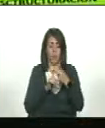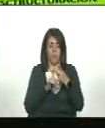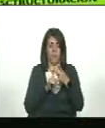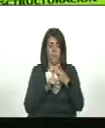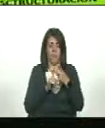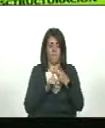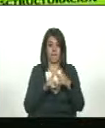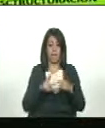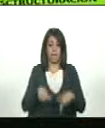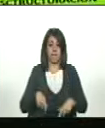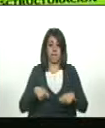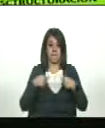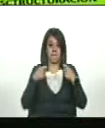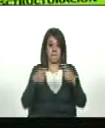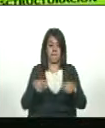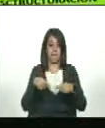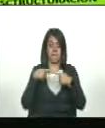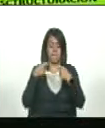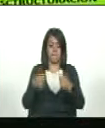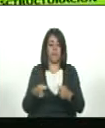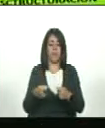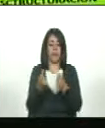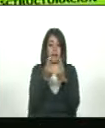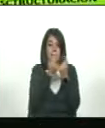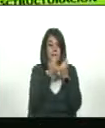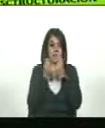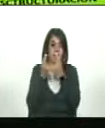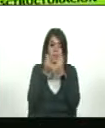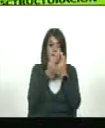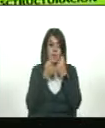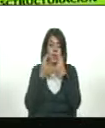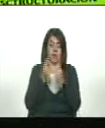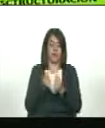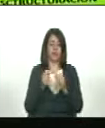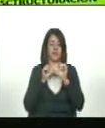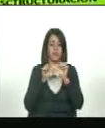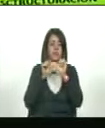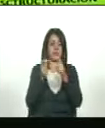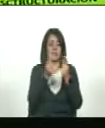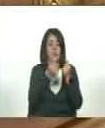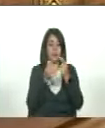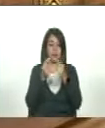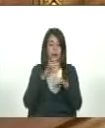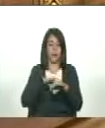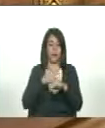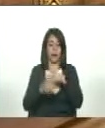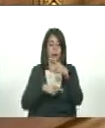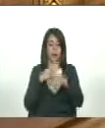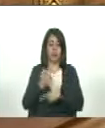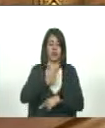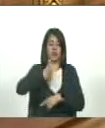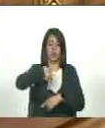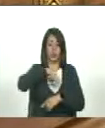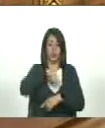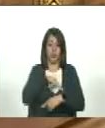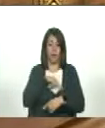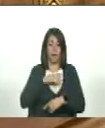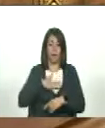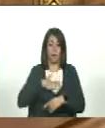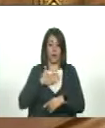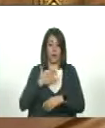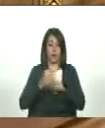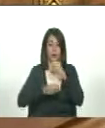el desembolso, que ya corresponde a la parte financiera, consecución de recursos para que nosotros